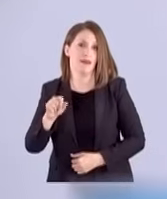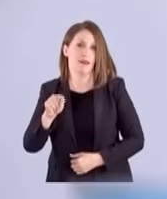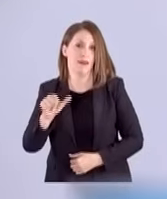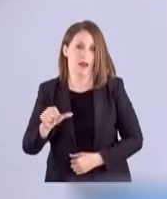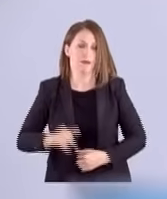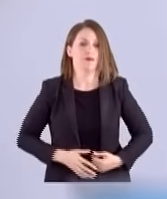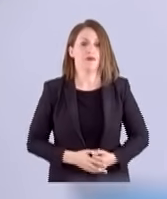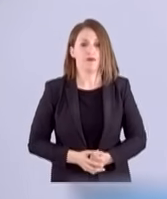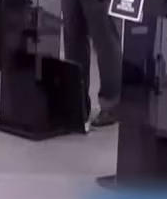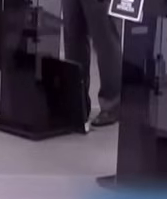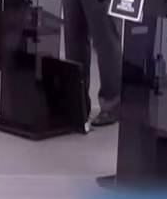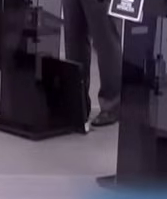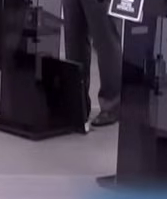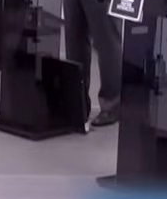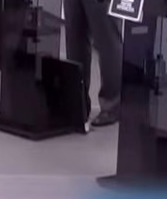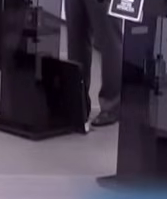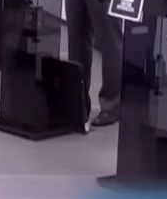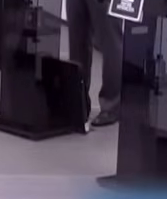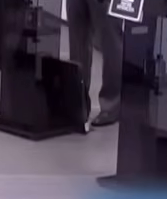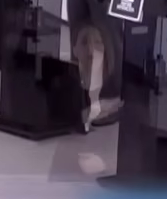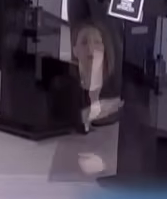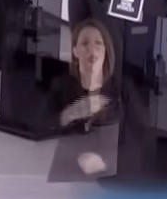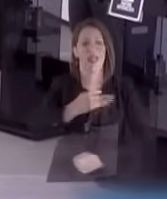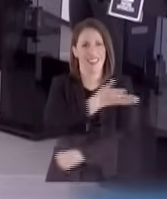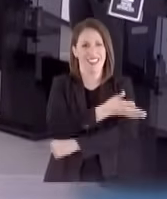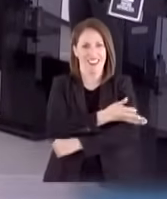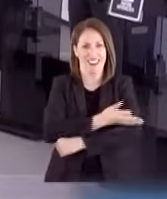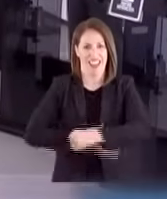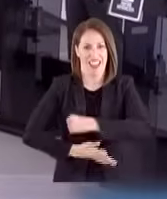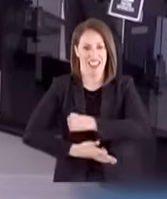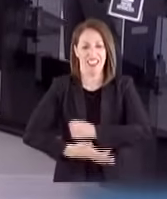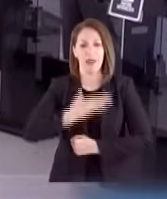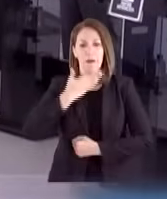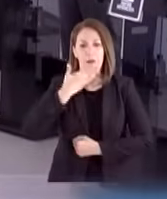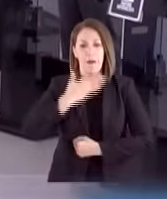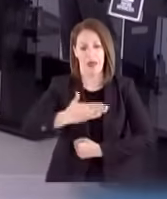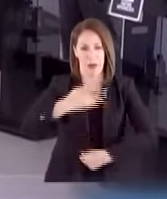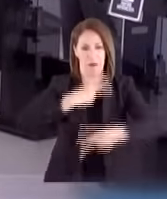plataformas, así como brindar sus mensajes finales. Telediario Orlando Maldonado.